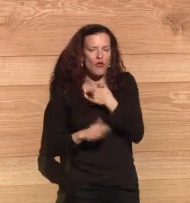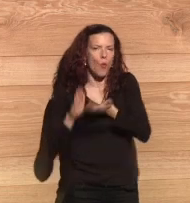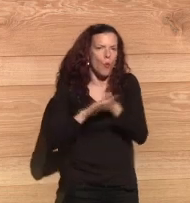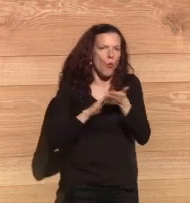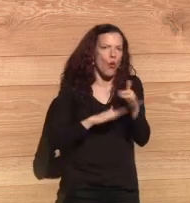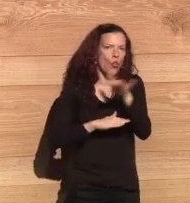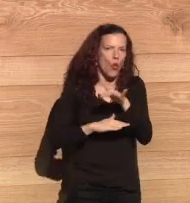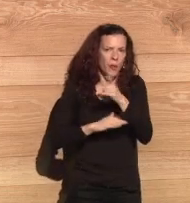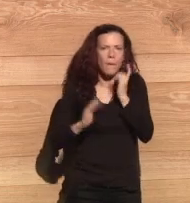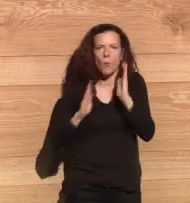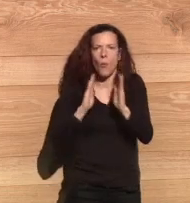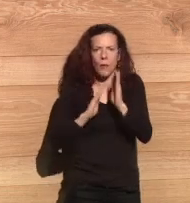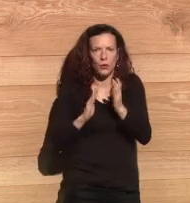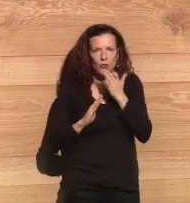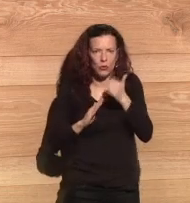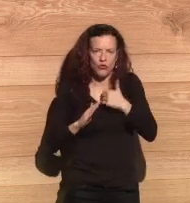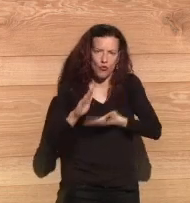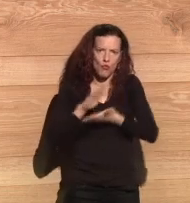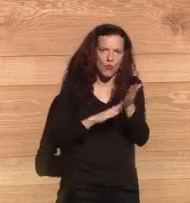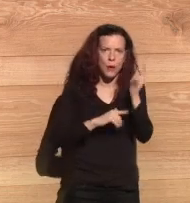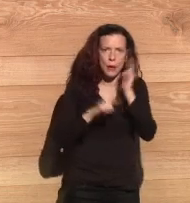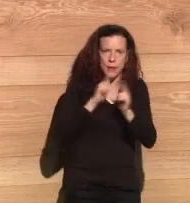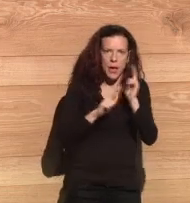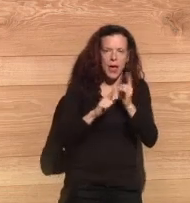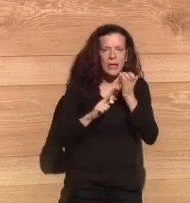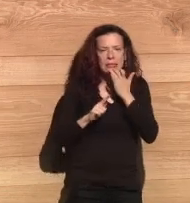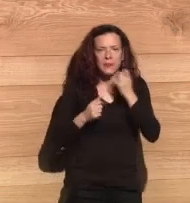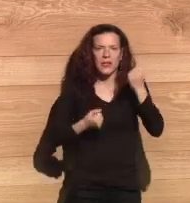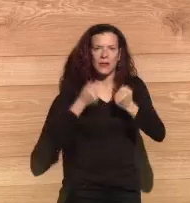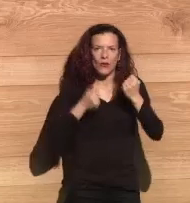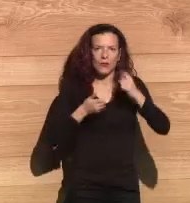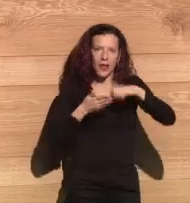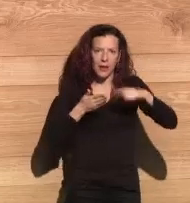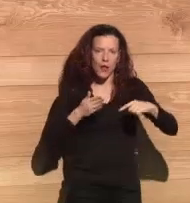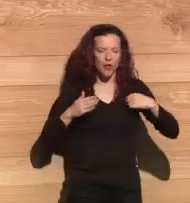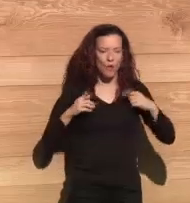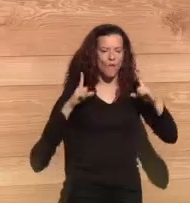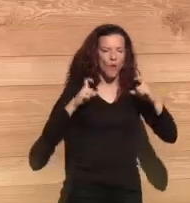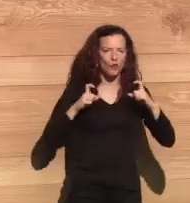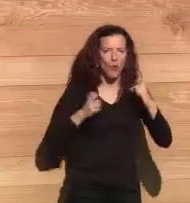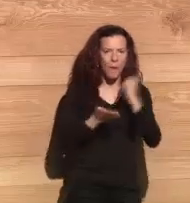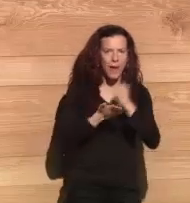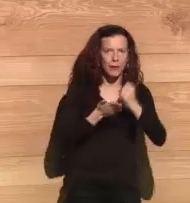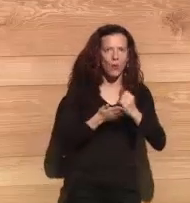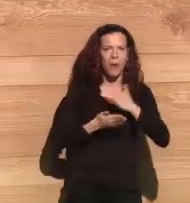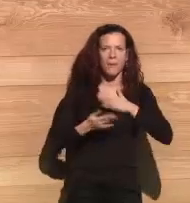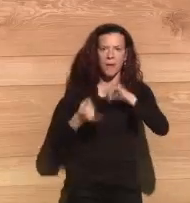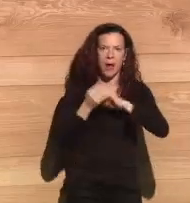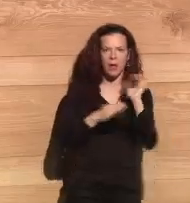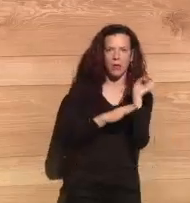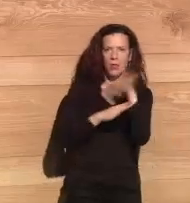dónde estoy, en qué momento, cuando especialmente en viajes. Si rento un coche, tomo las fotos de la licencia, le mando a mi marido,